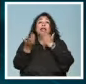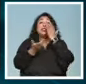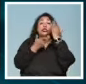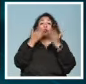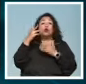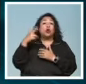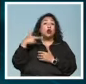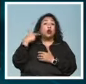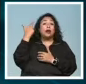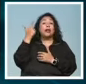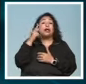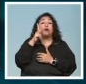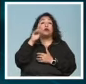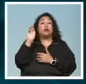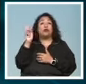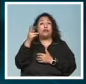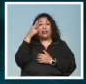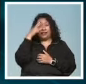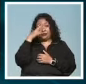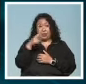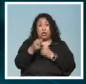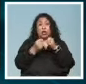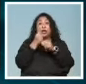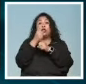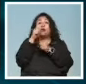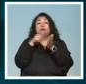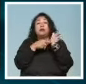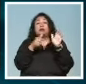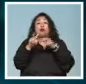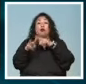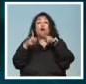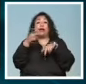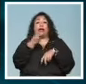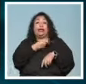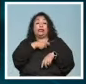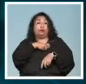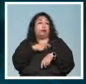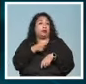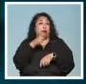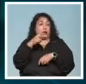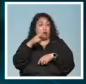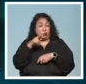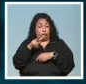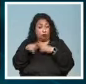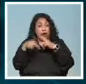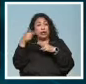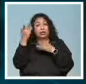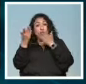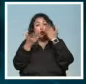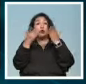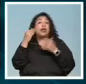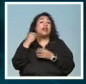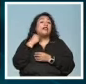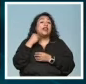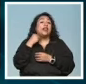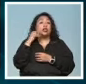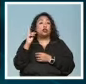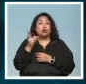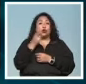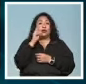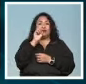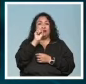y Pontificia Universidad de México y en 1600 viajó a España por primera vez para estudiar Derecho en la Universidad de